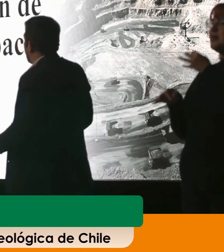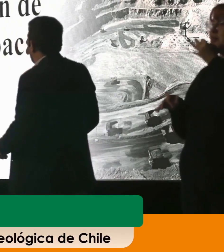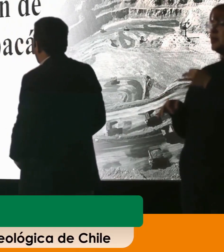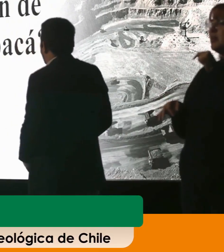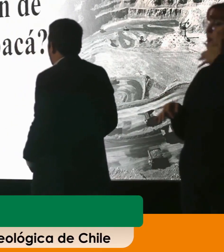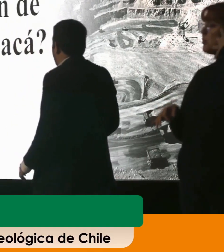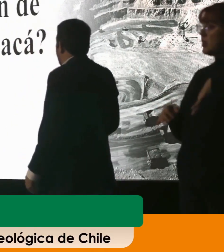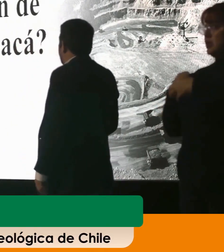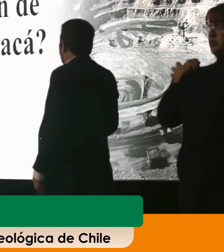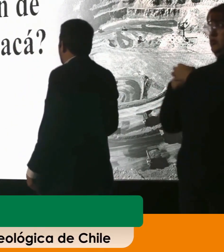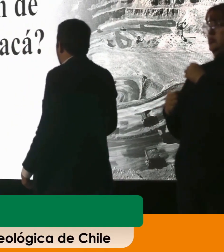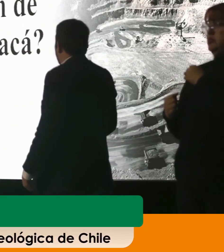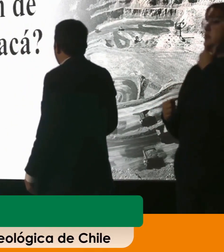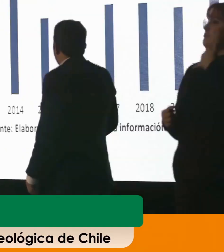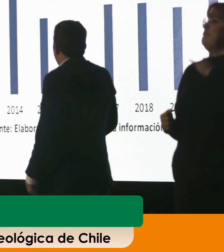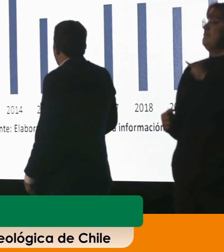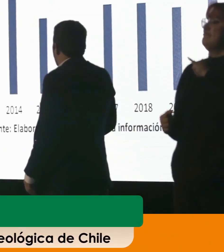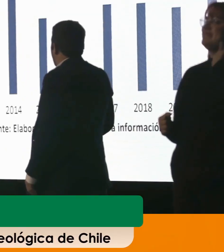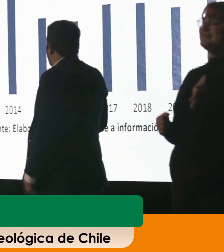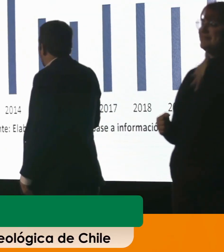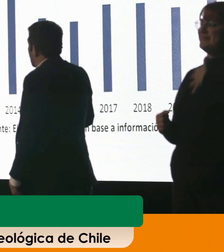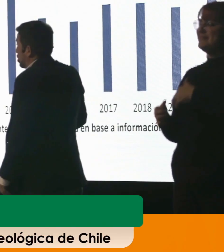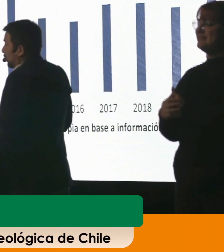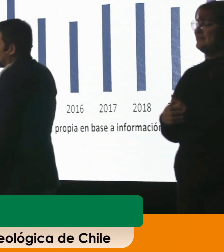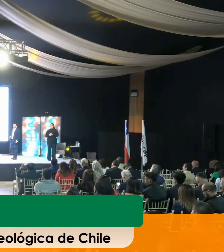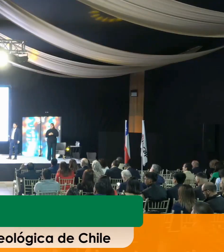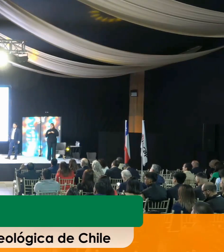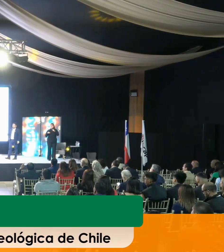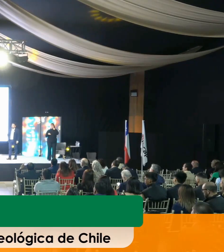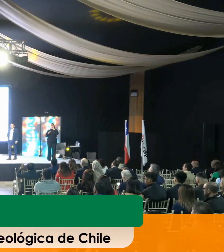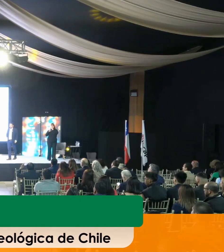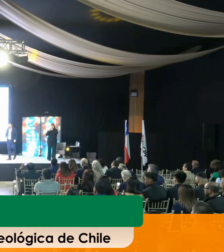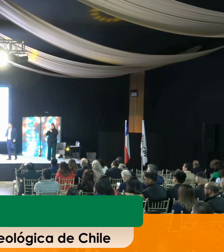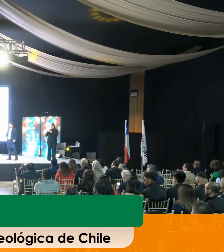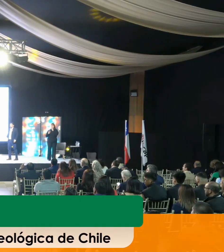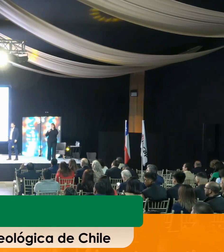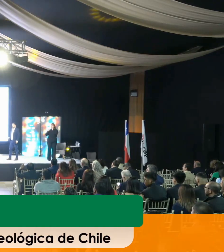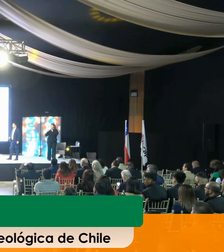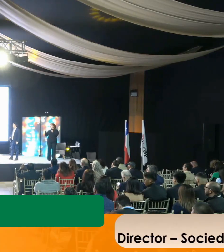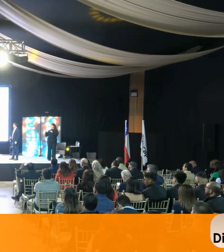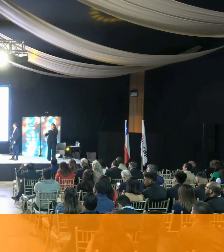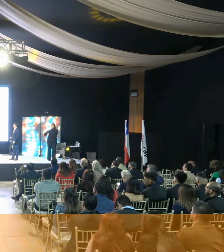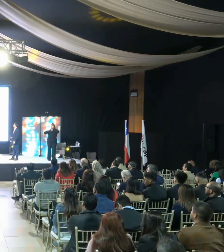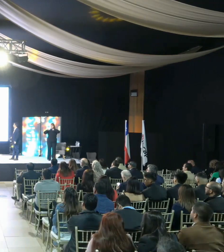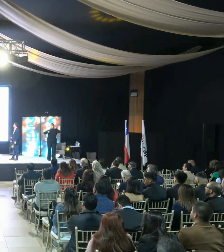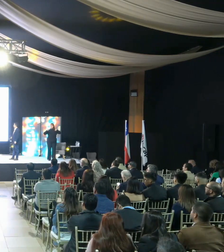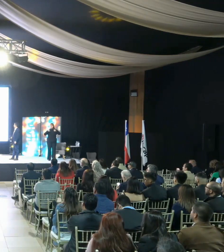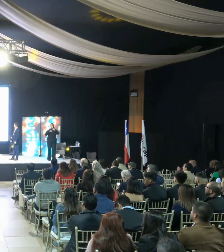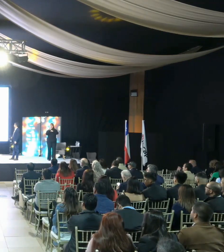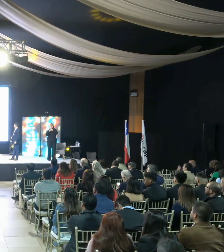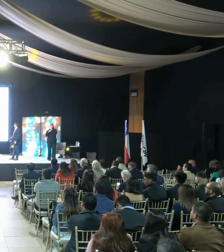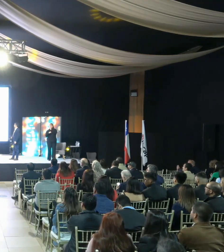región, claramente es importante. Estos son los datos que están un poco desactualizados, pero son de Cochilco del